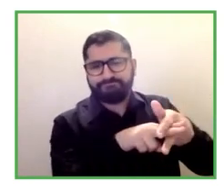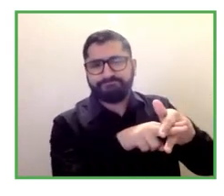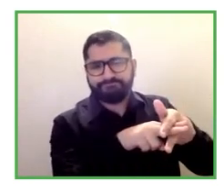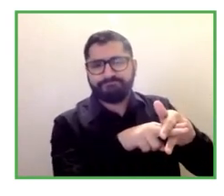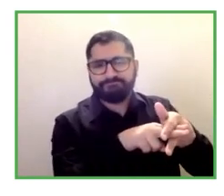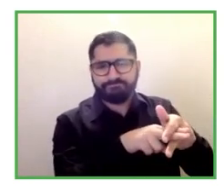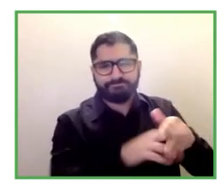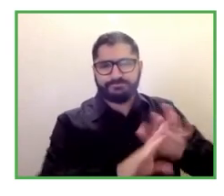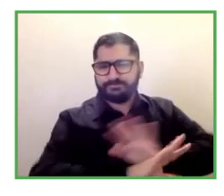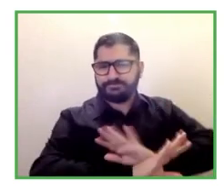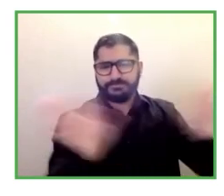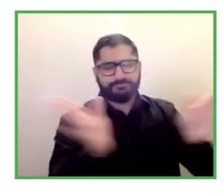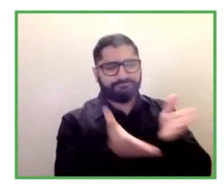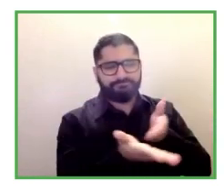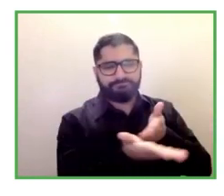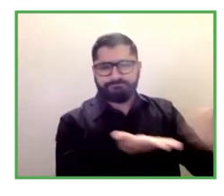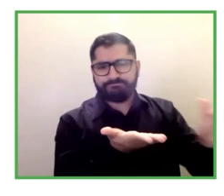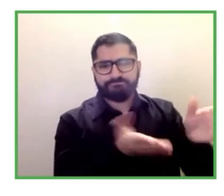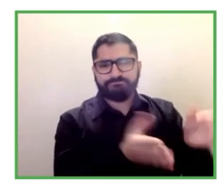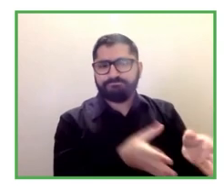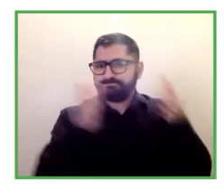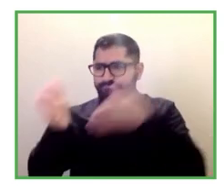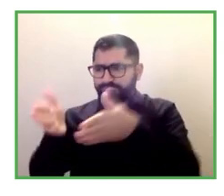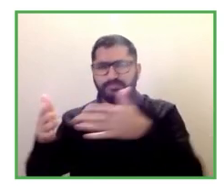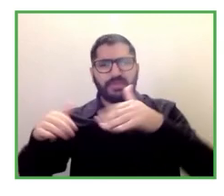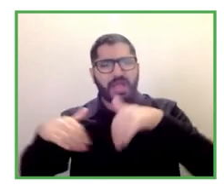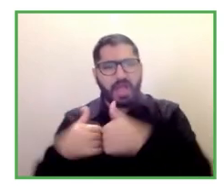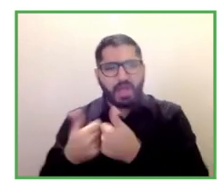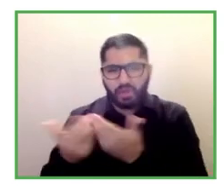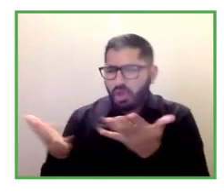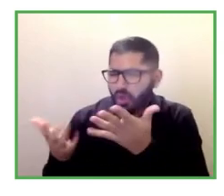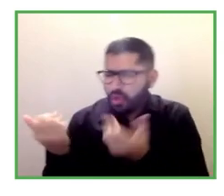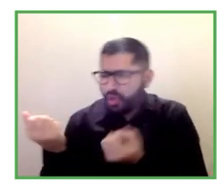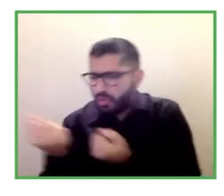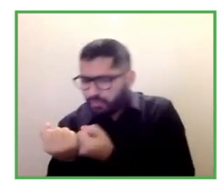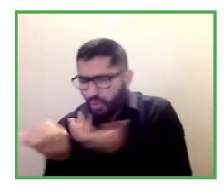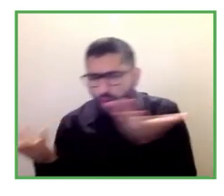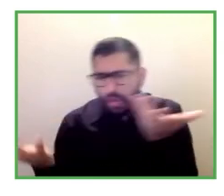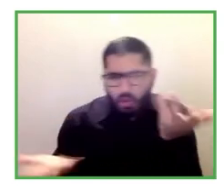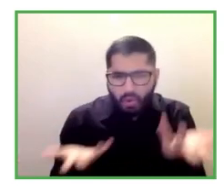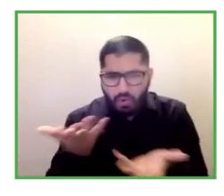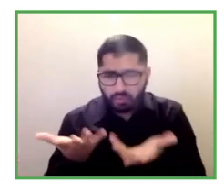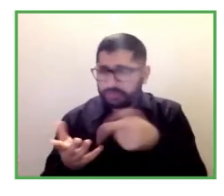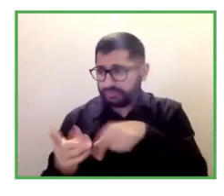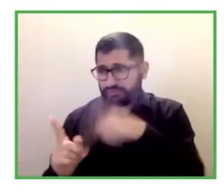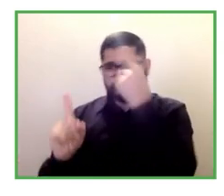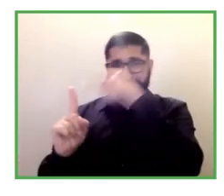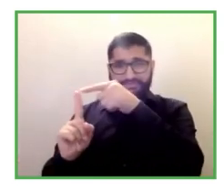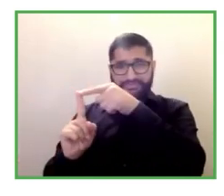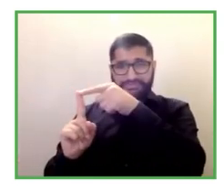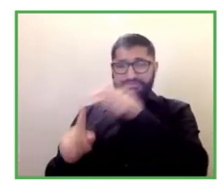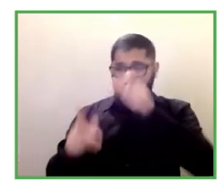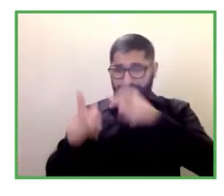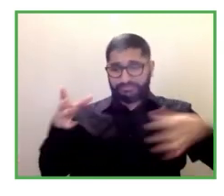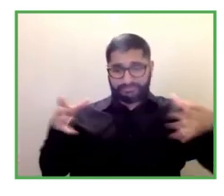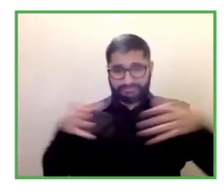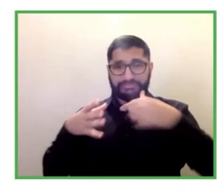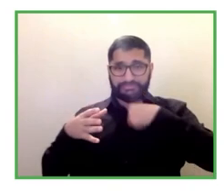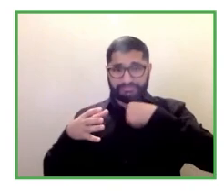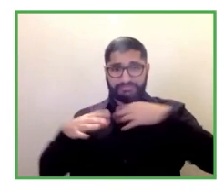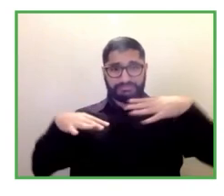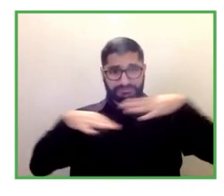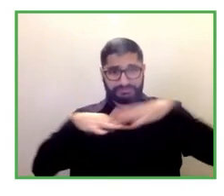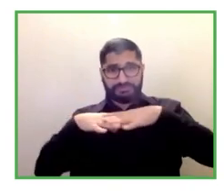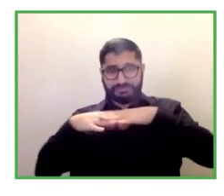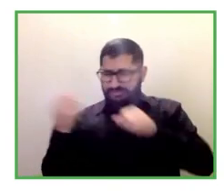para abordar este tema, sino que tuvimos un grupo de personas para asegurarnos de que